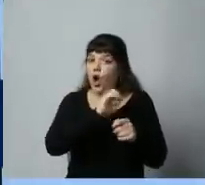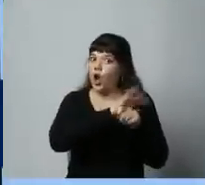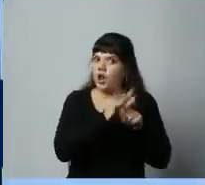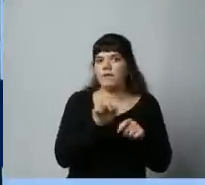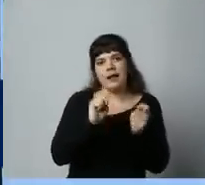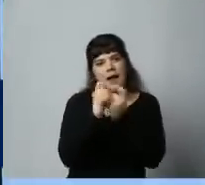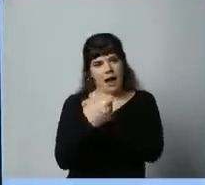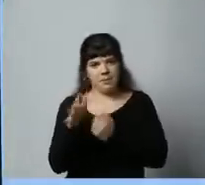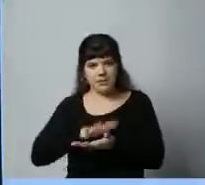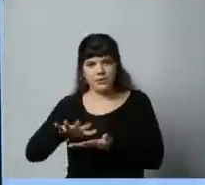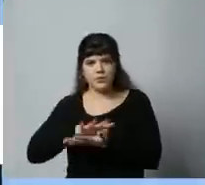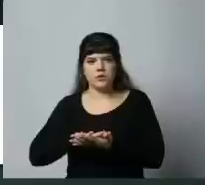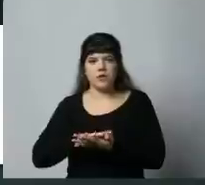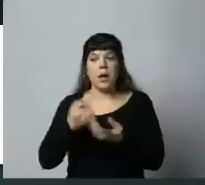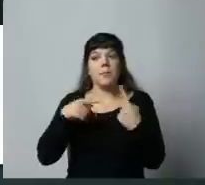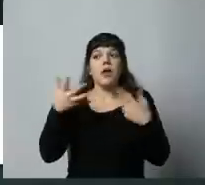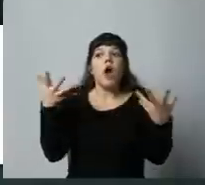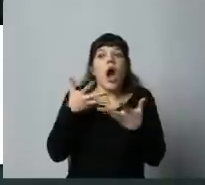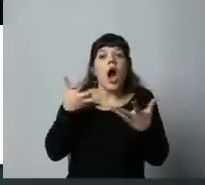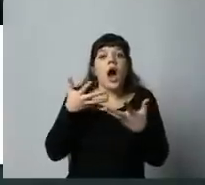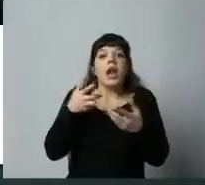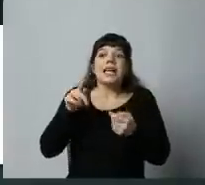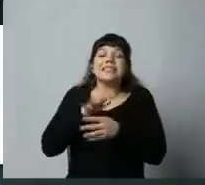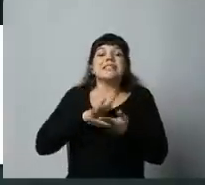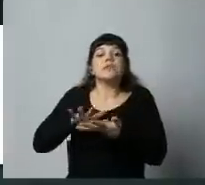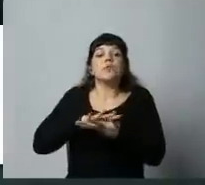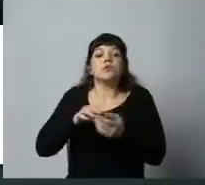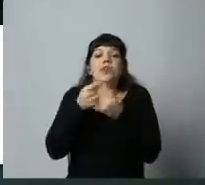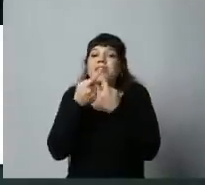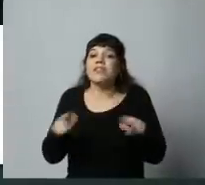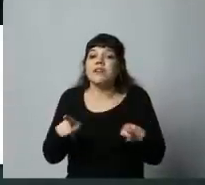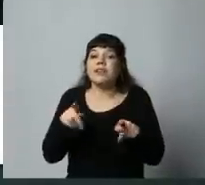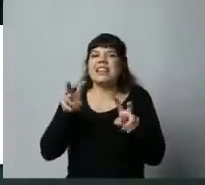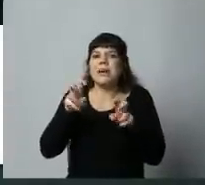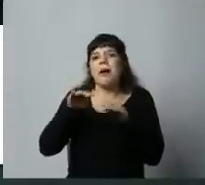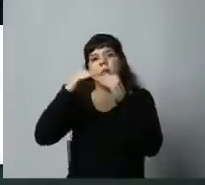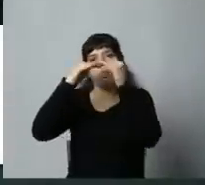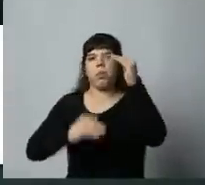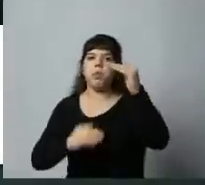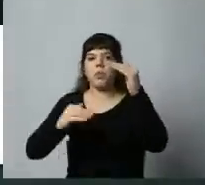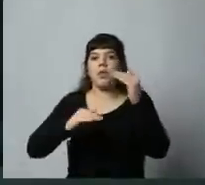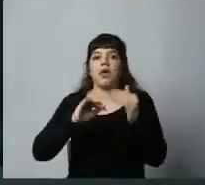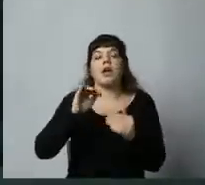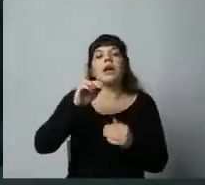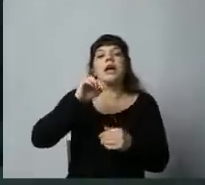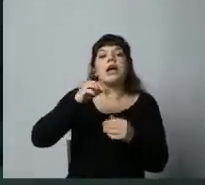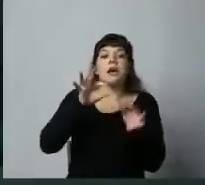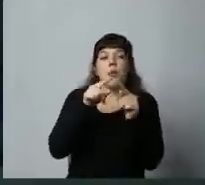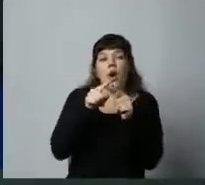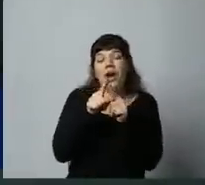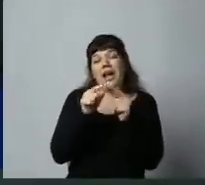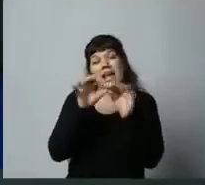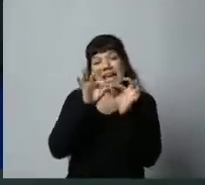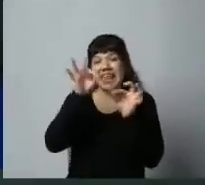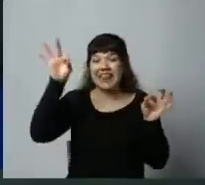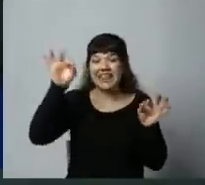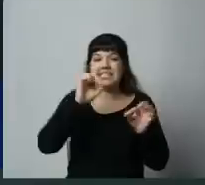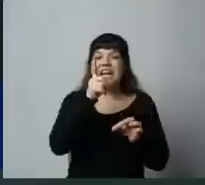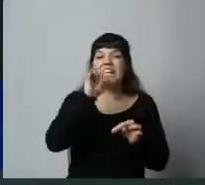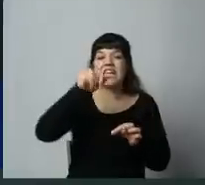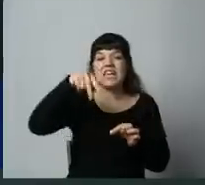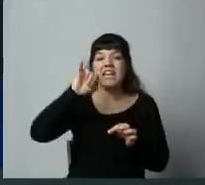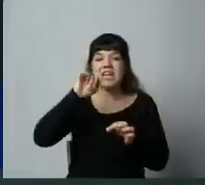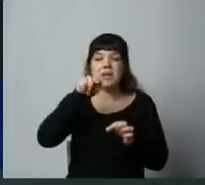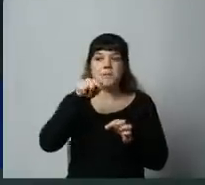otra variable que hasta ahora no se ha explorado mucho es la desigualdad medida por el índice de shini que es el índice que se suele usar para